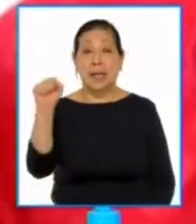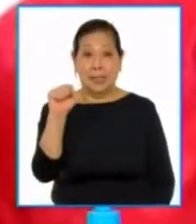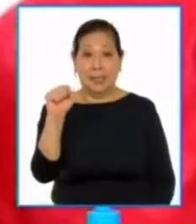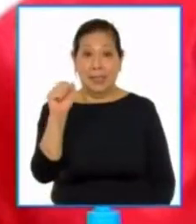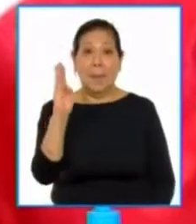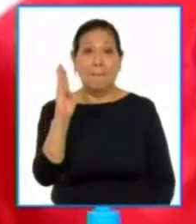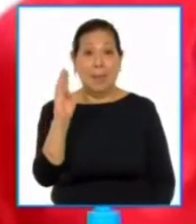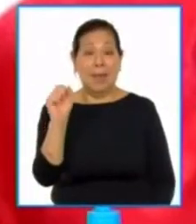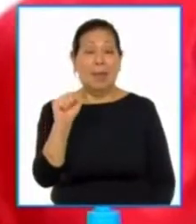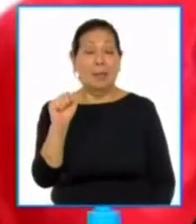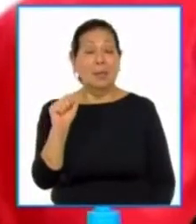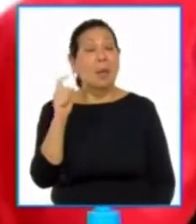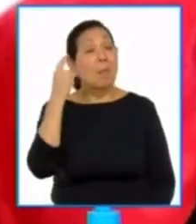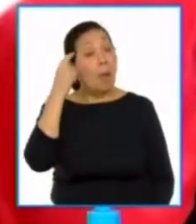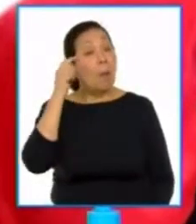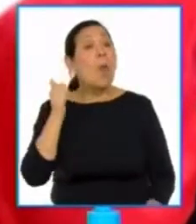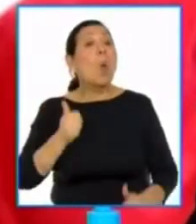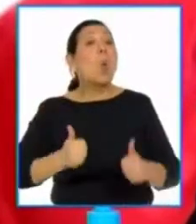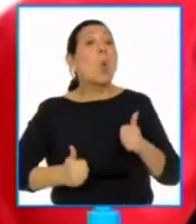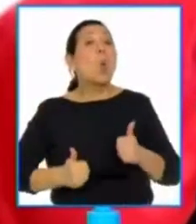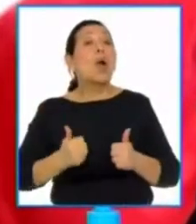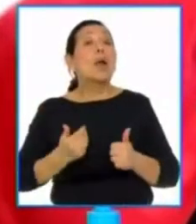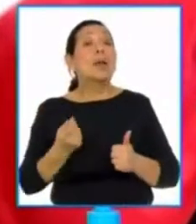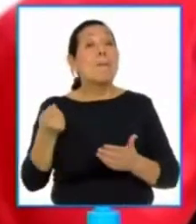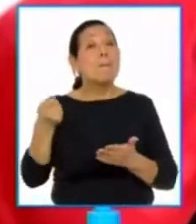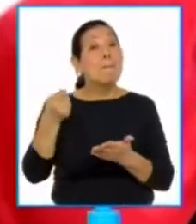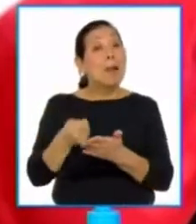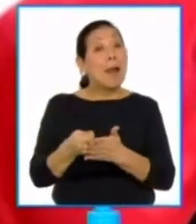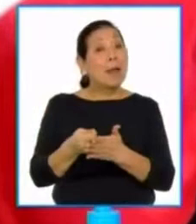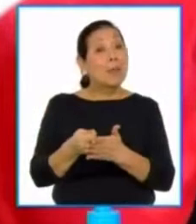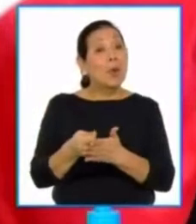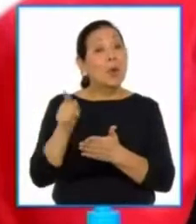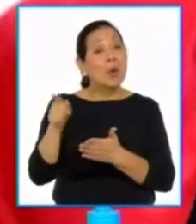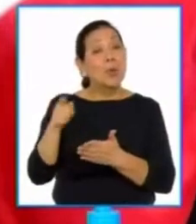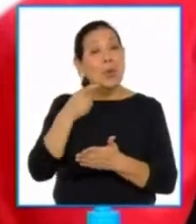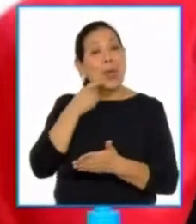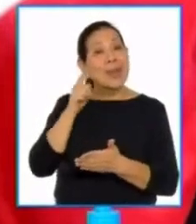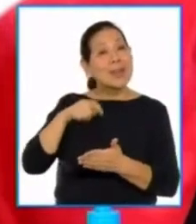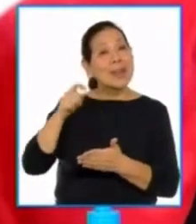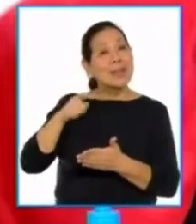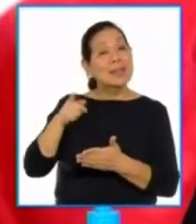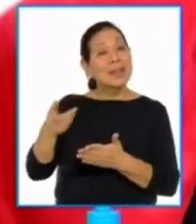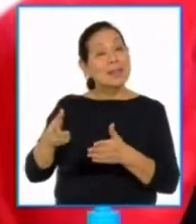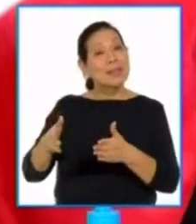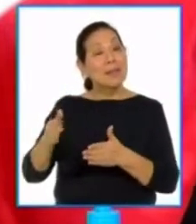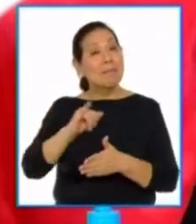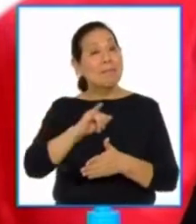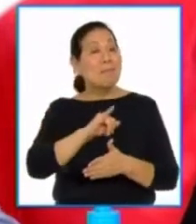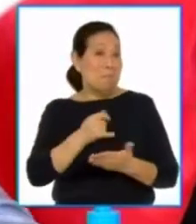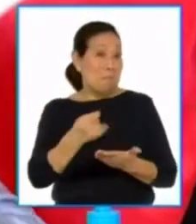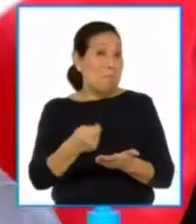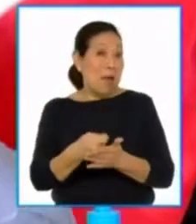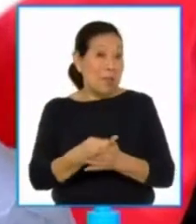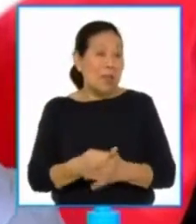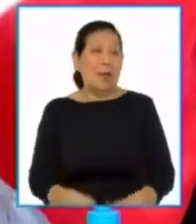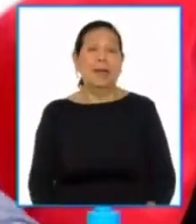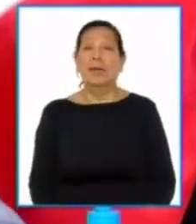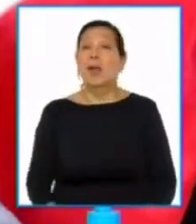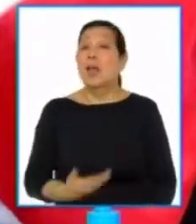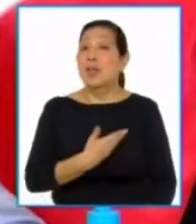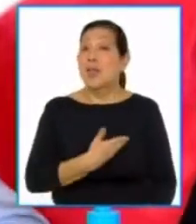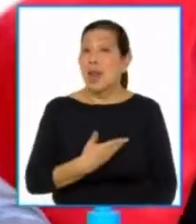SBS calculará cuál es el capital, el patrimonio que necesita esta institución.